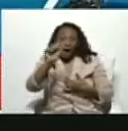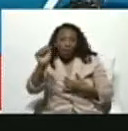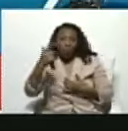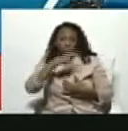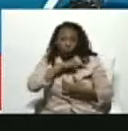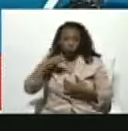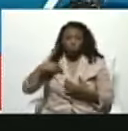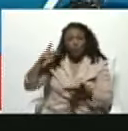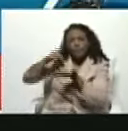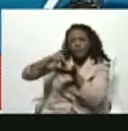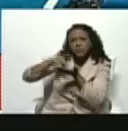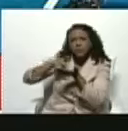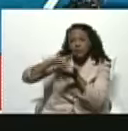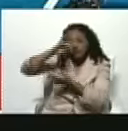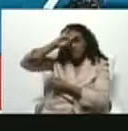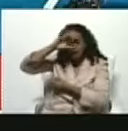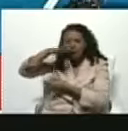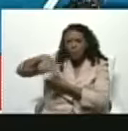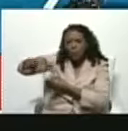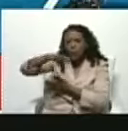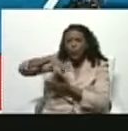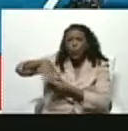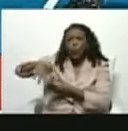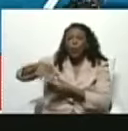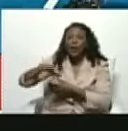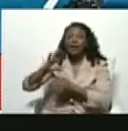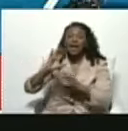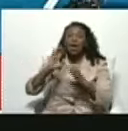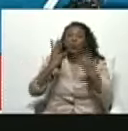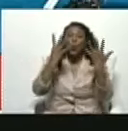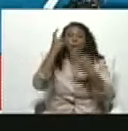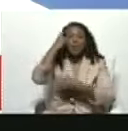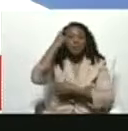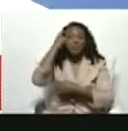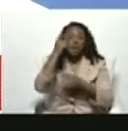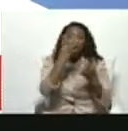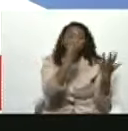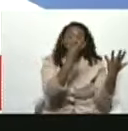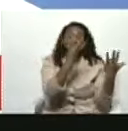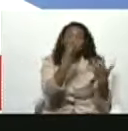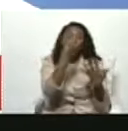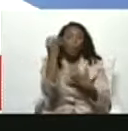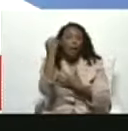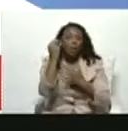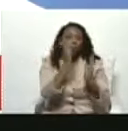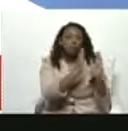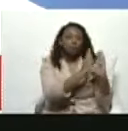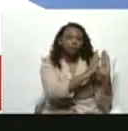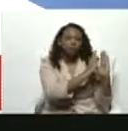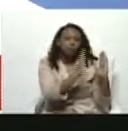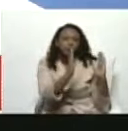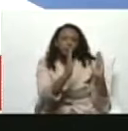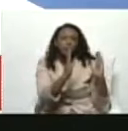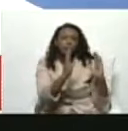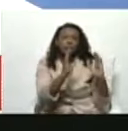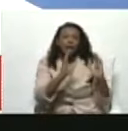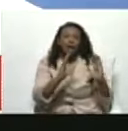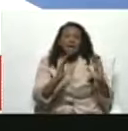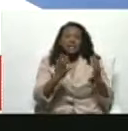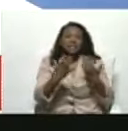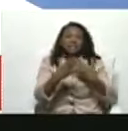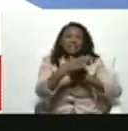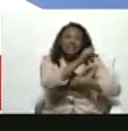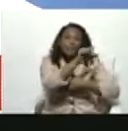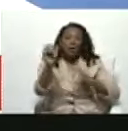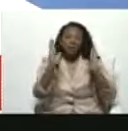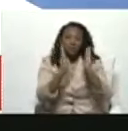nosotros participamos en una novena después de Semana Santa. Uh-huh. O sea, el Corpus Christi cae, nosotros